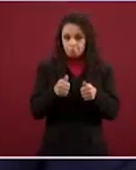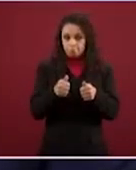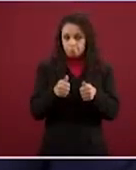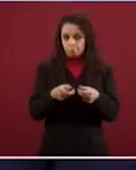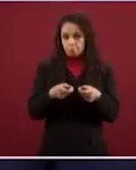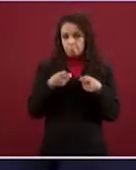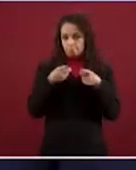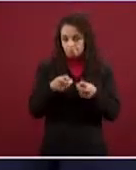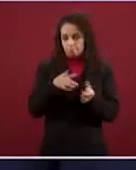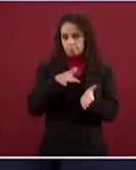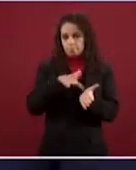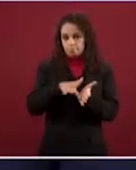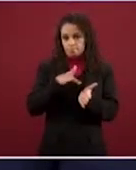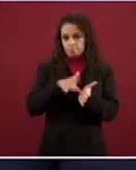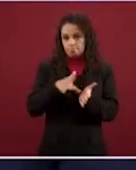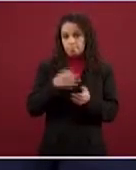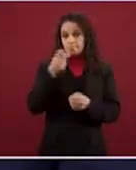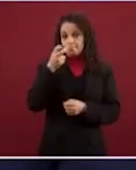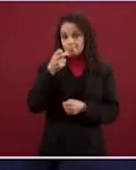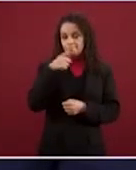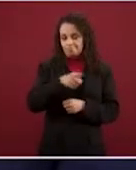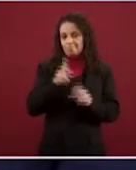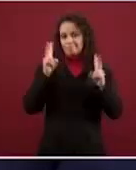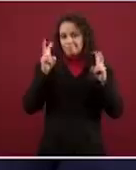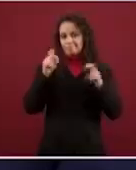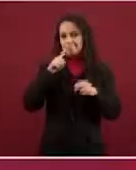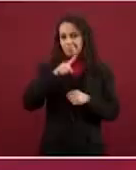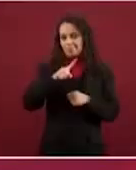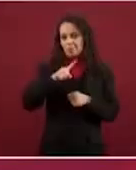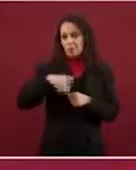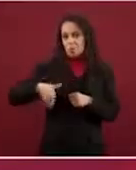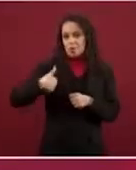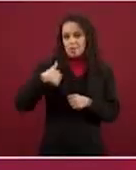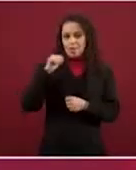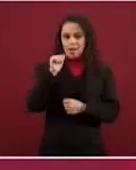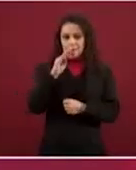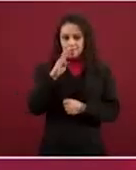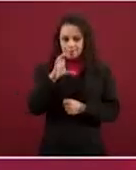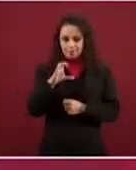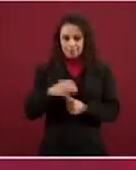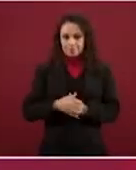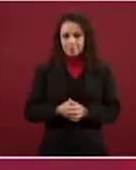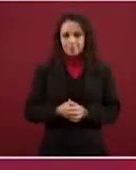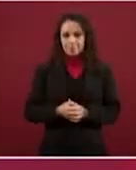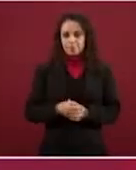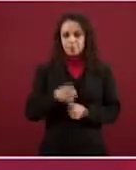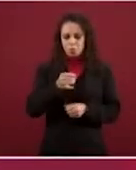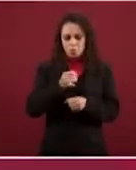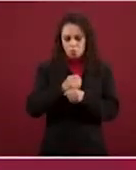el asunto de la guardería ABC. Hizo una investigación profunda.